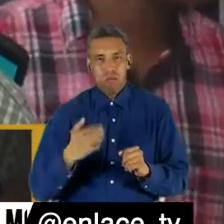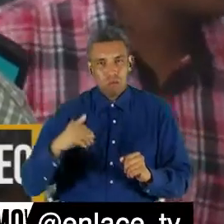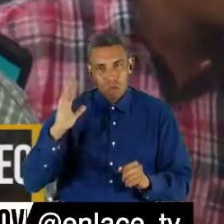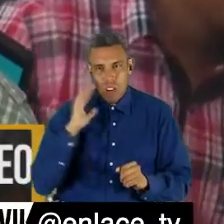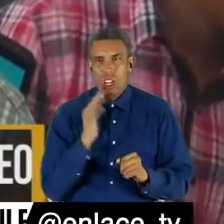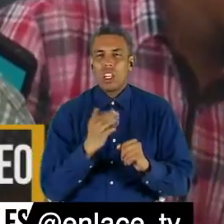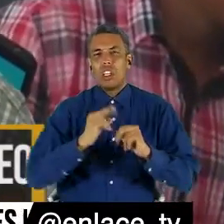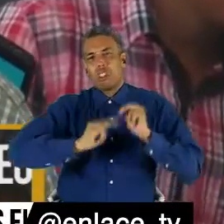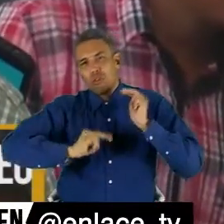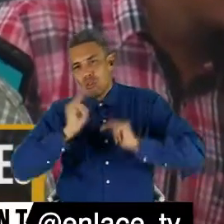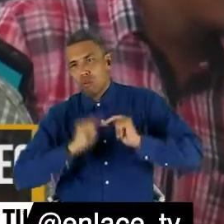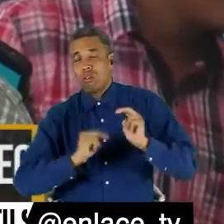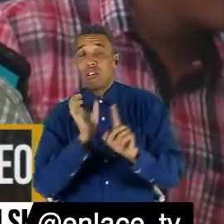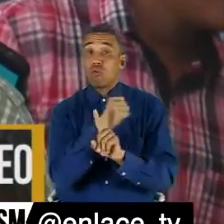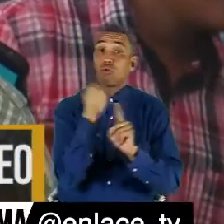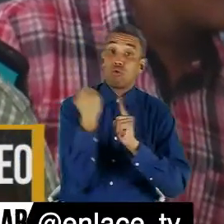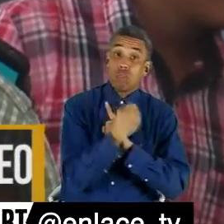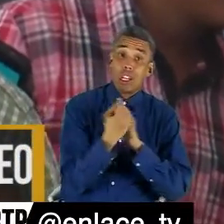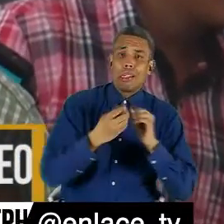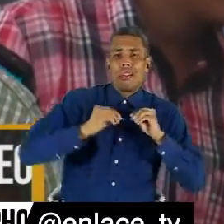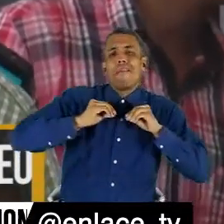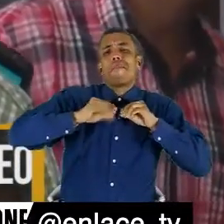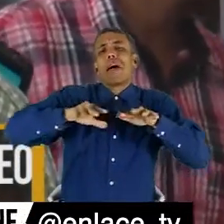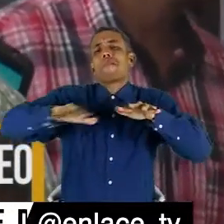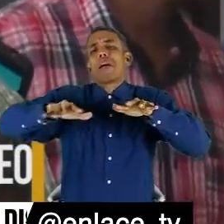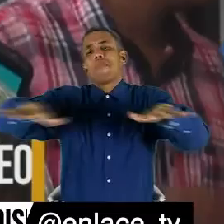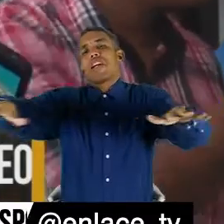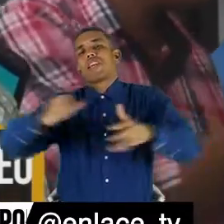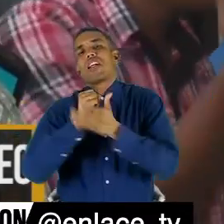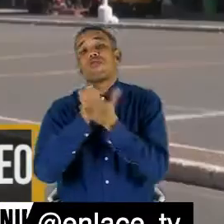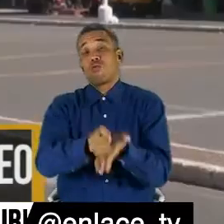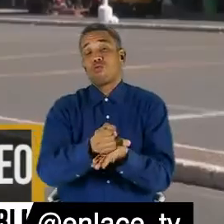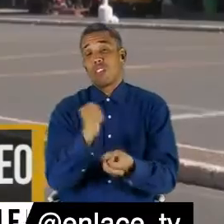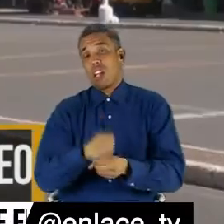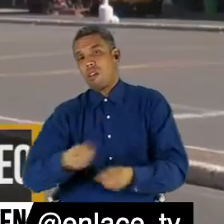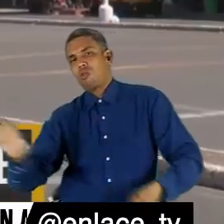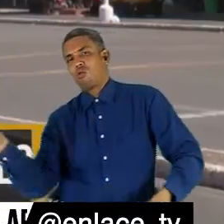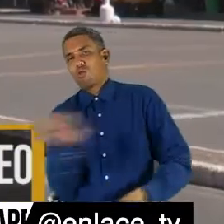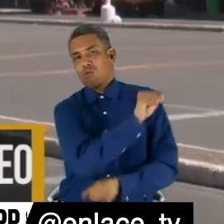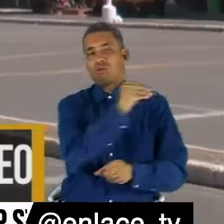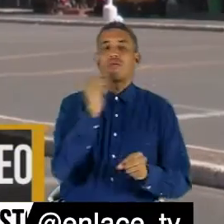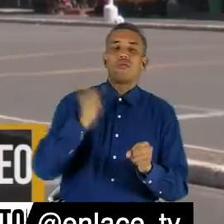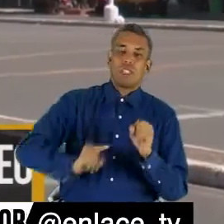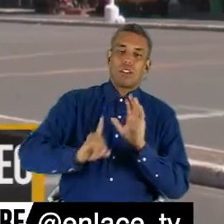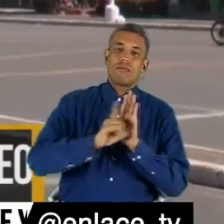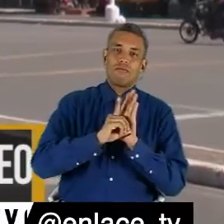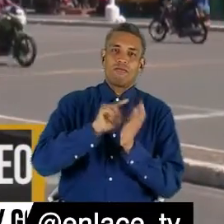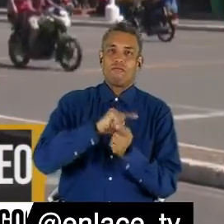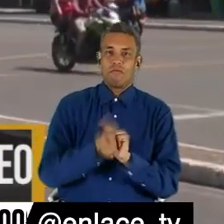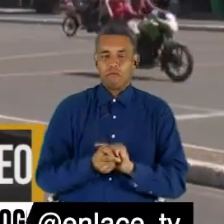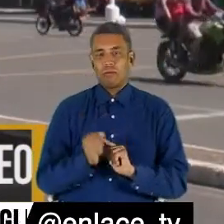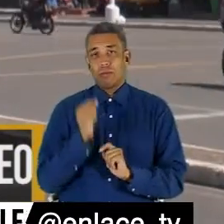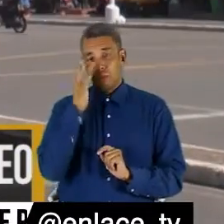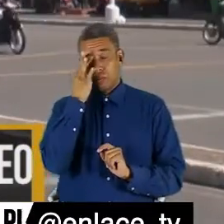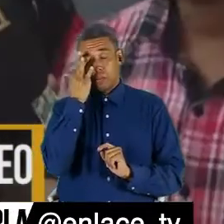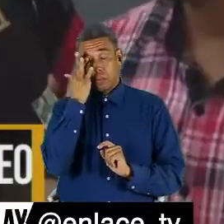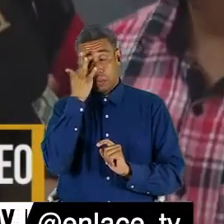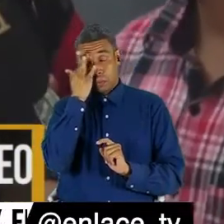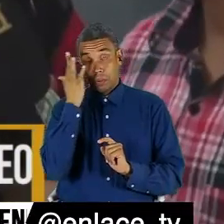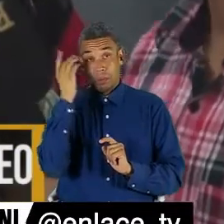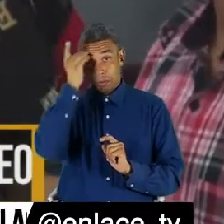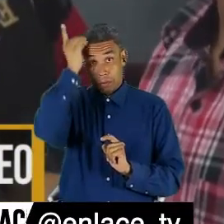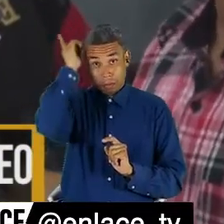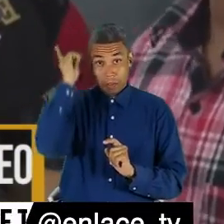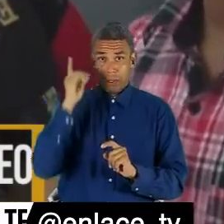impacto social y de empleo en la ciudad de Barranca Bermeja. Aunque la cobertura no será de un 100%, Darío